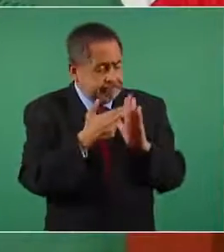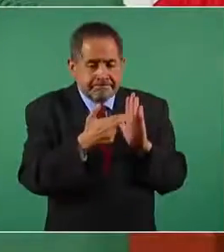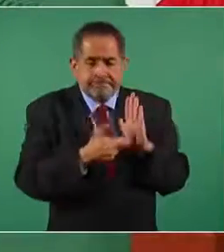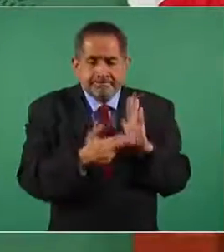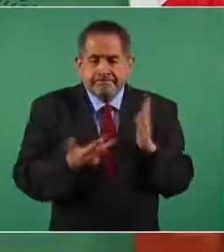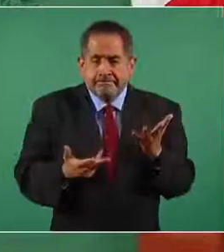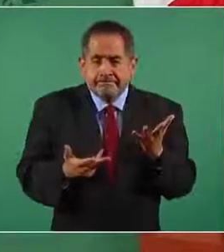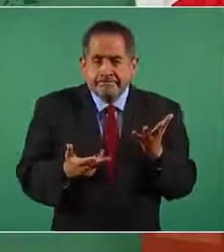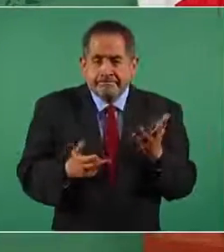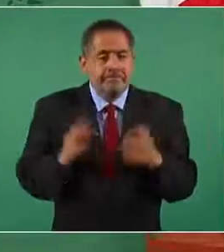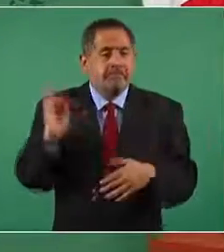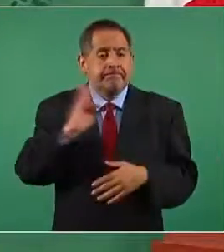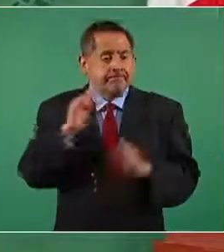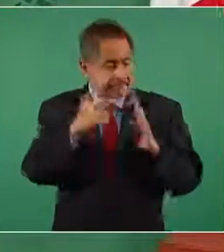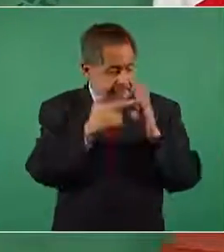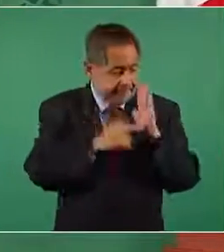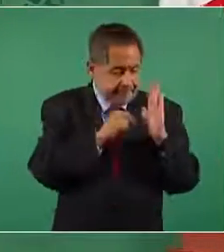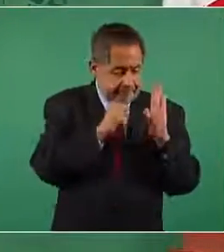no se va a poder